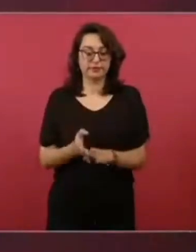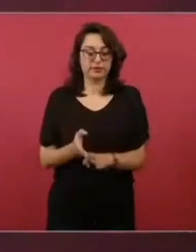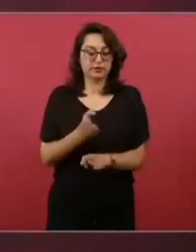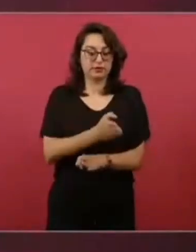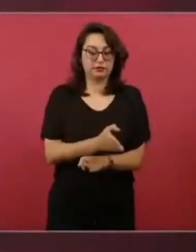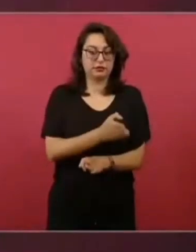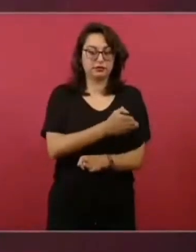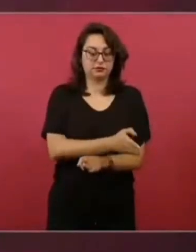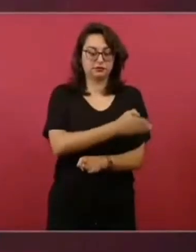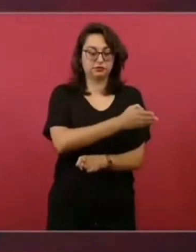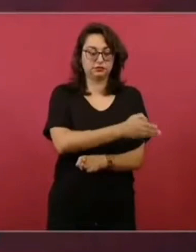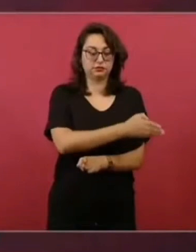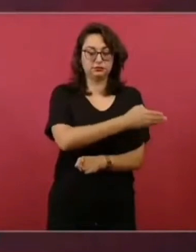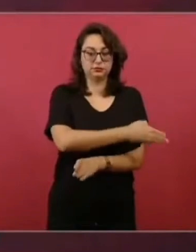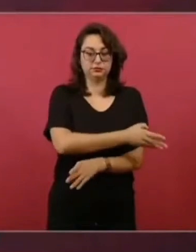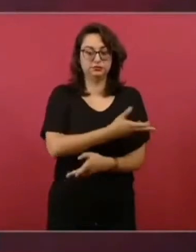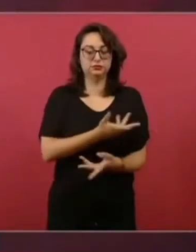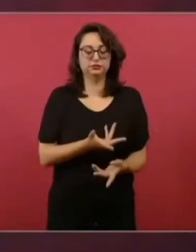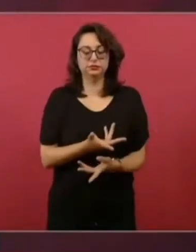en general,